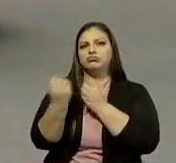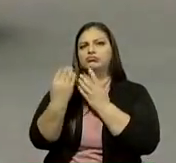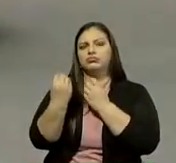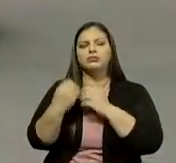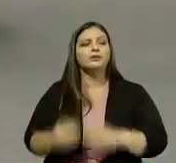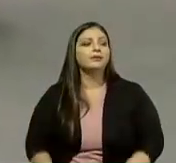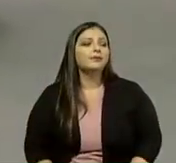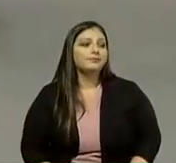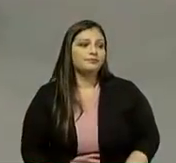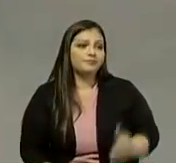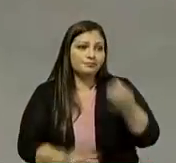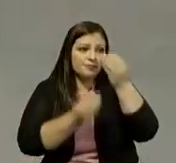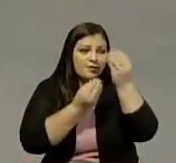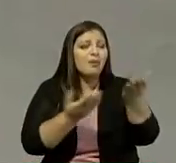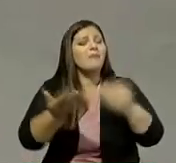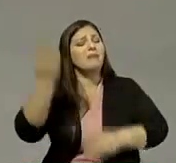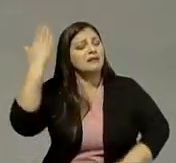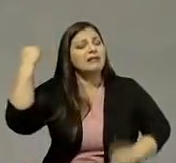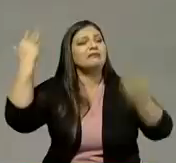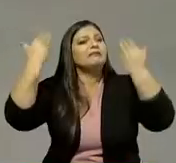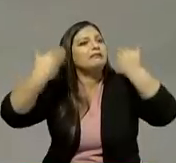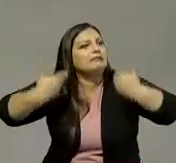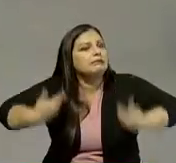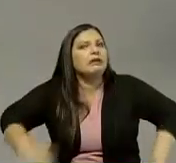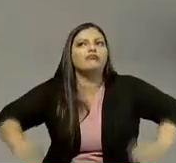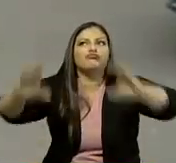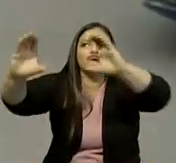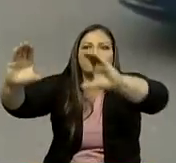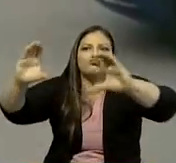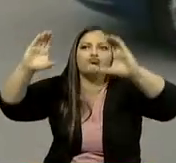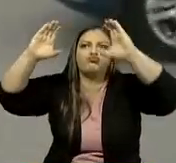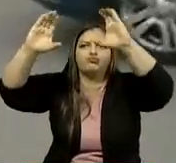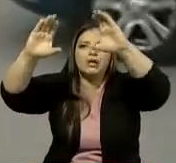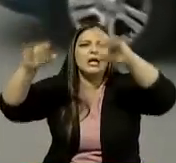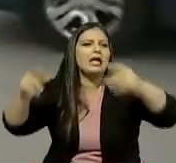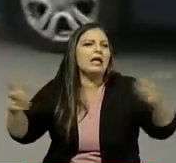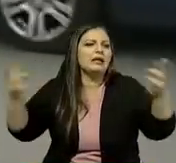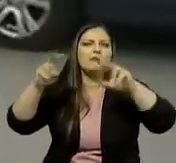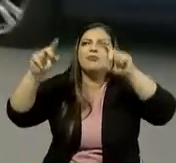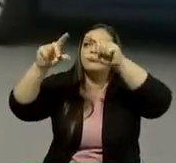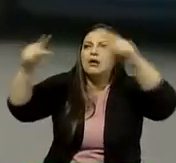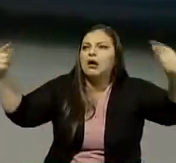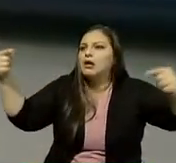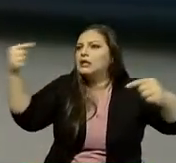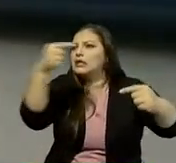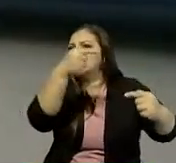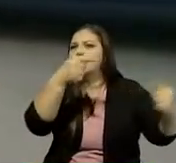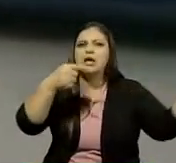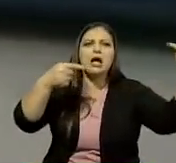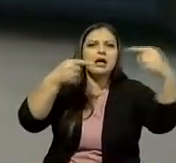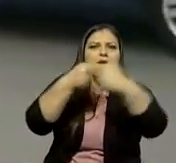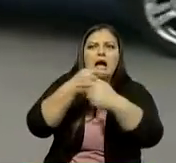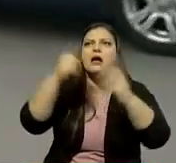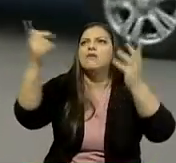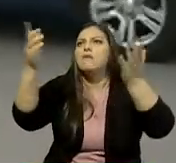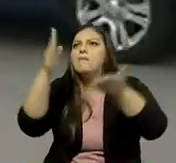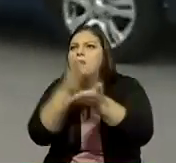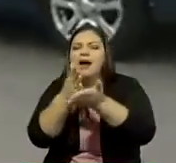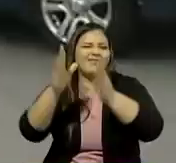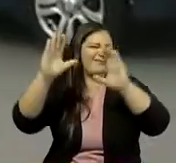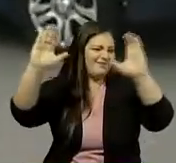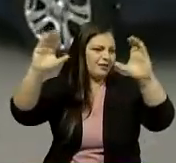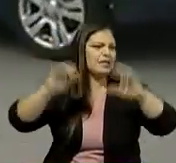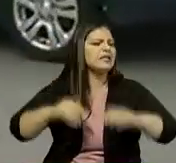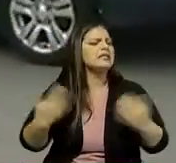dan por los robos de estas que personas en situación de indigencia se las estarían sustrayendo lo que acarrea esta